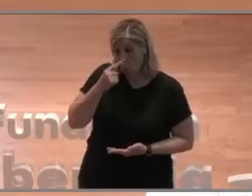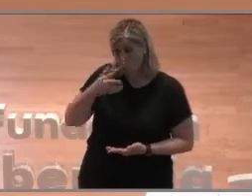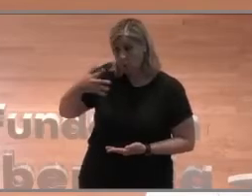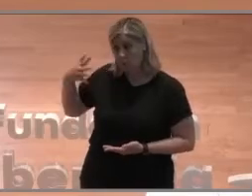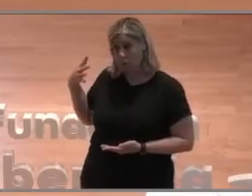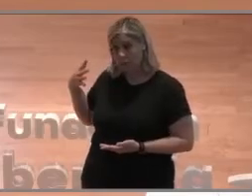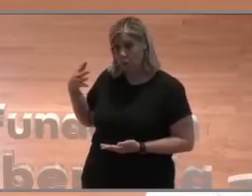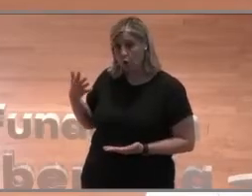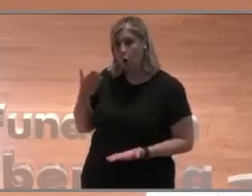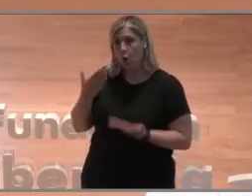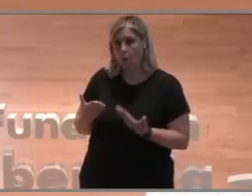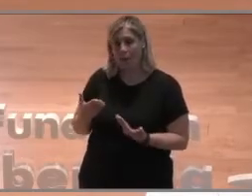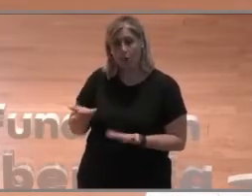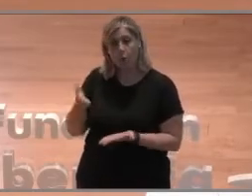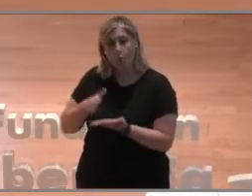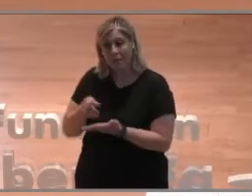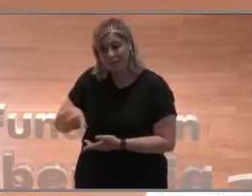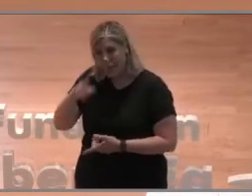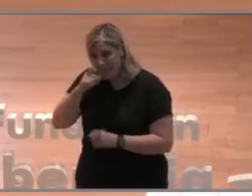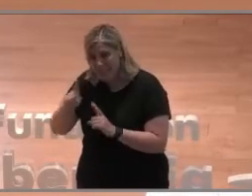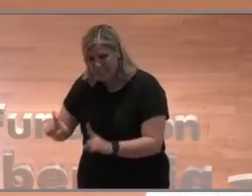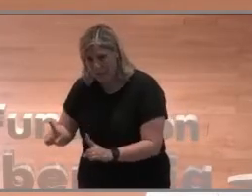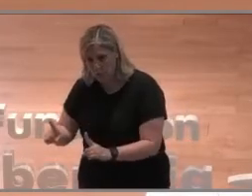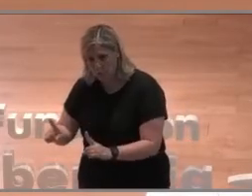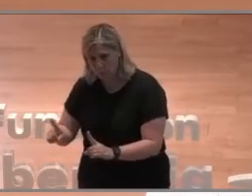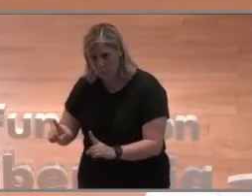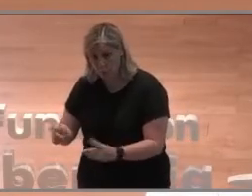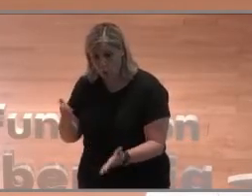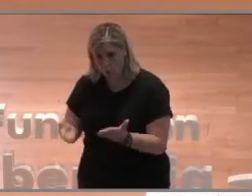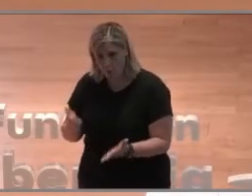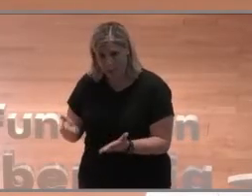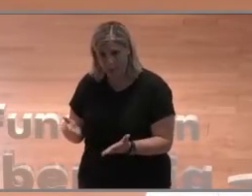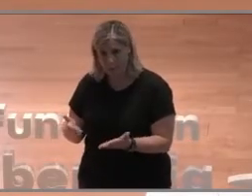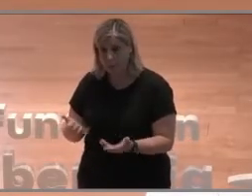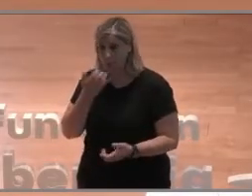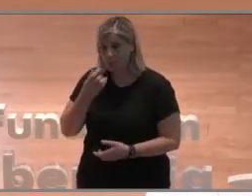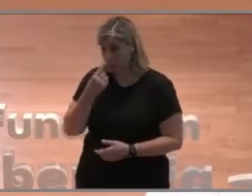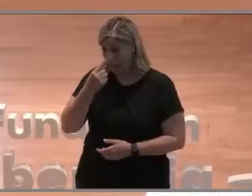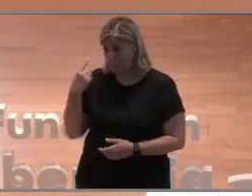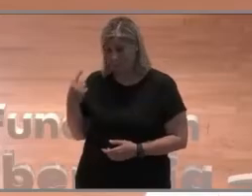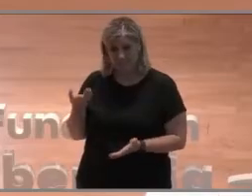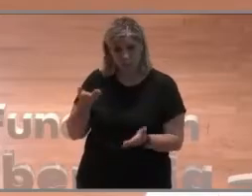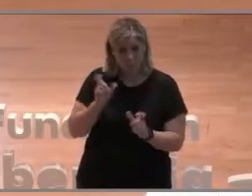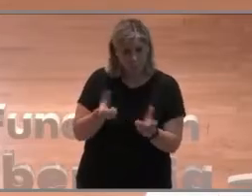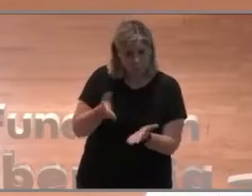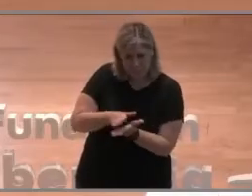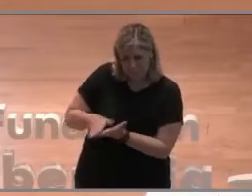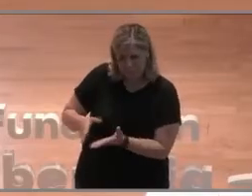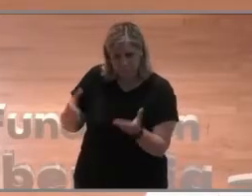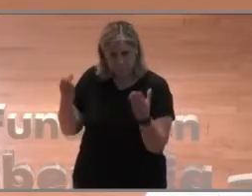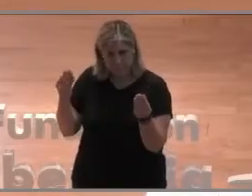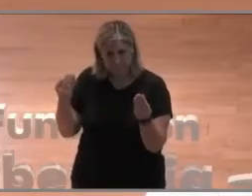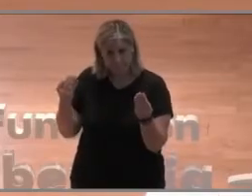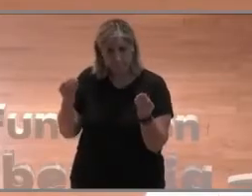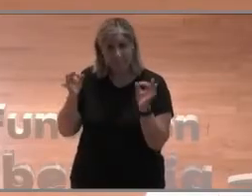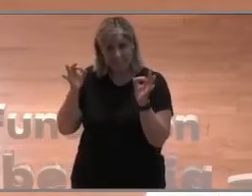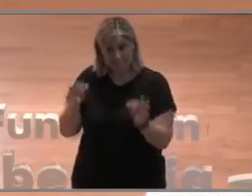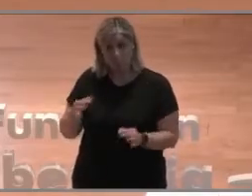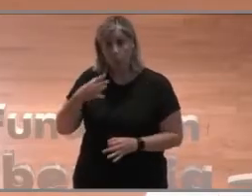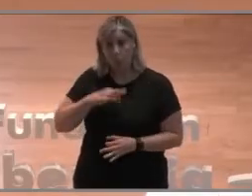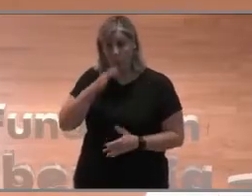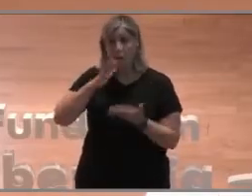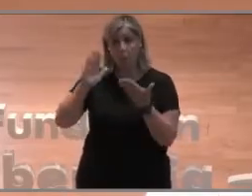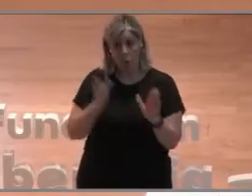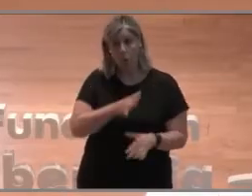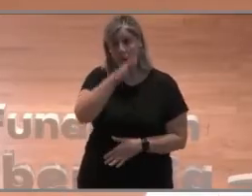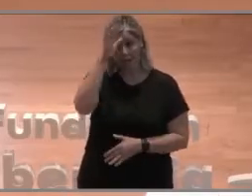año. Estamos hablando de un exceso de mortalidad en 2022 atribuible seguramente a las olas de